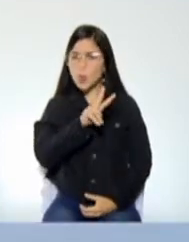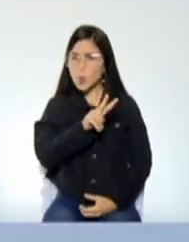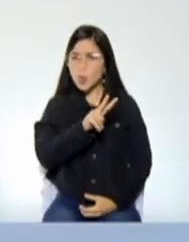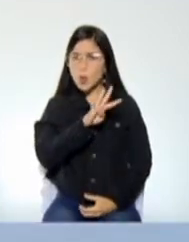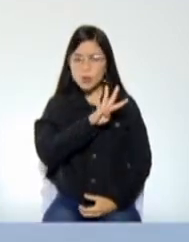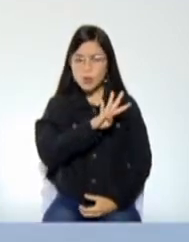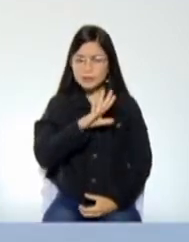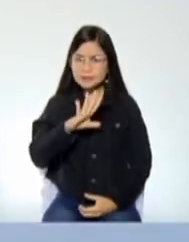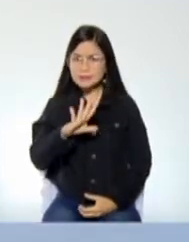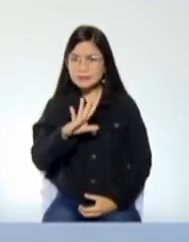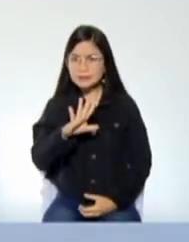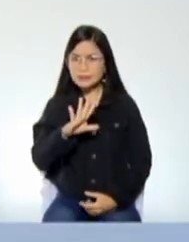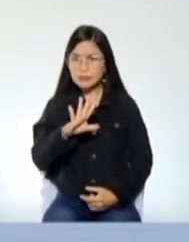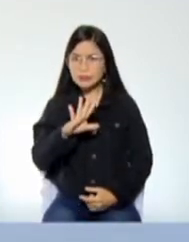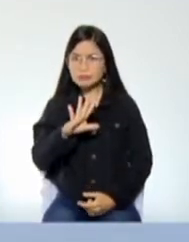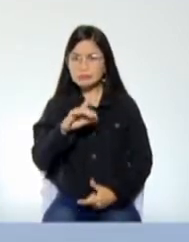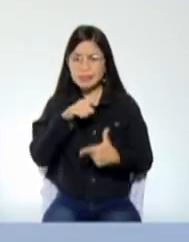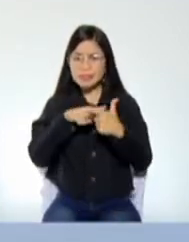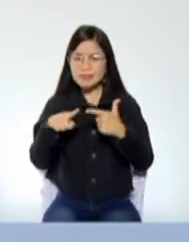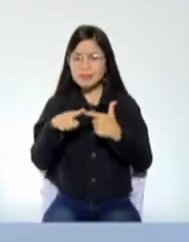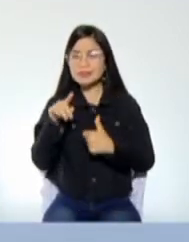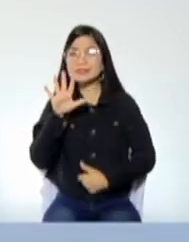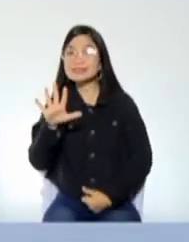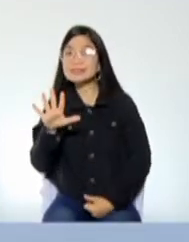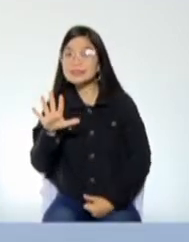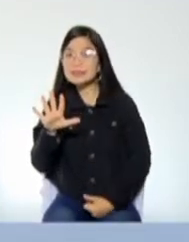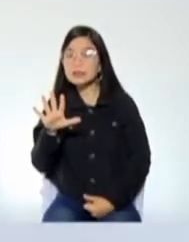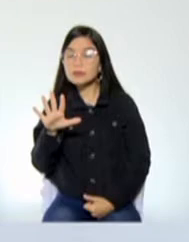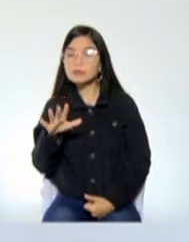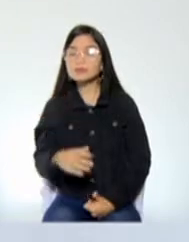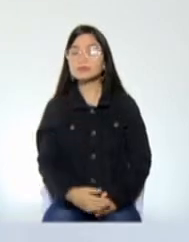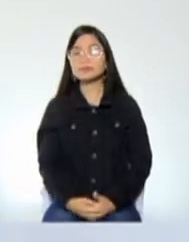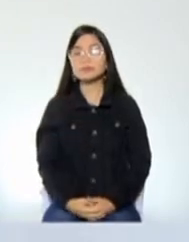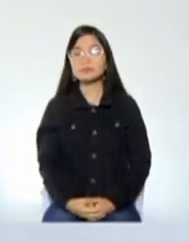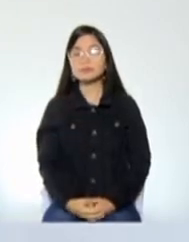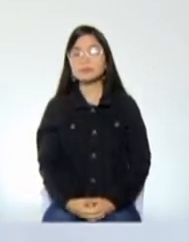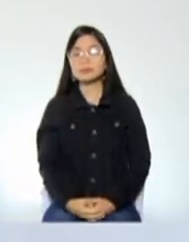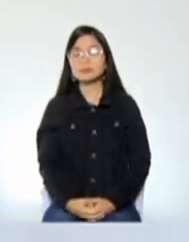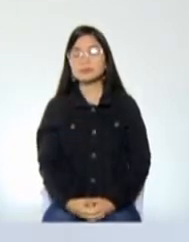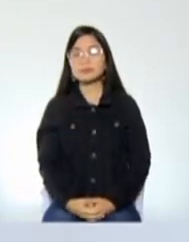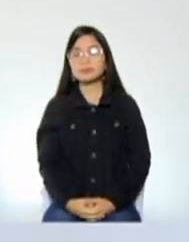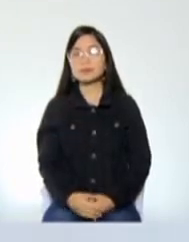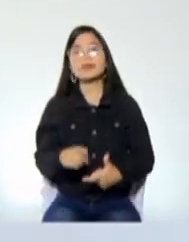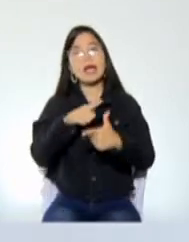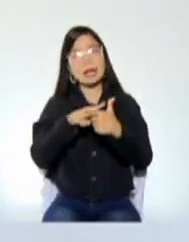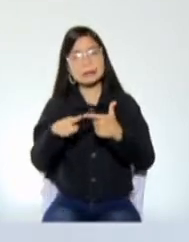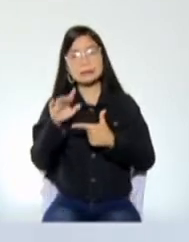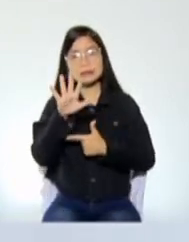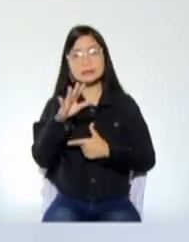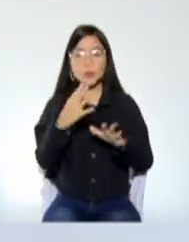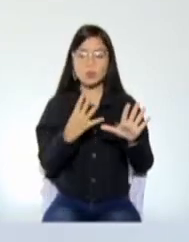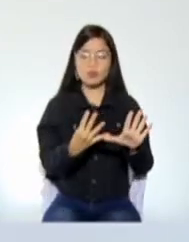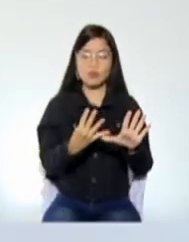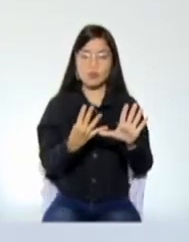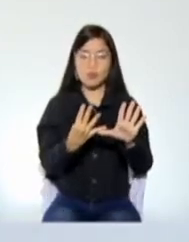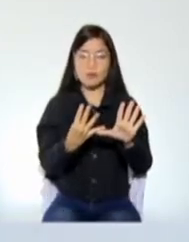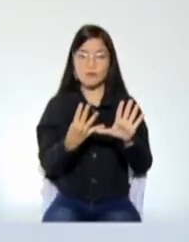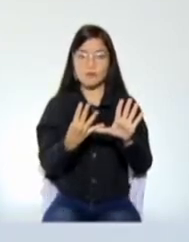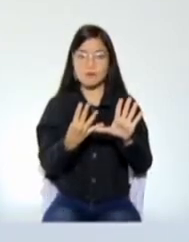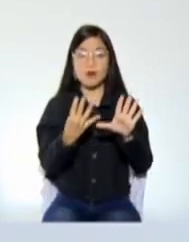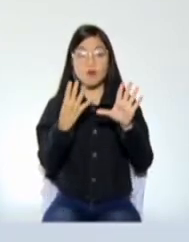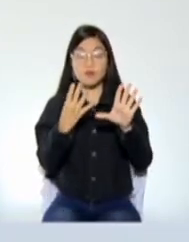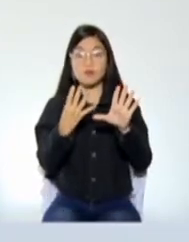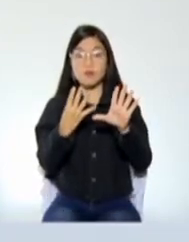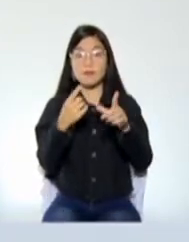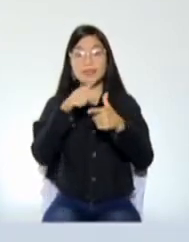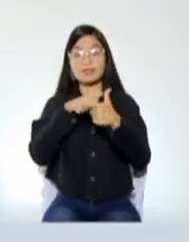45 es múltiplo de 5, procedemos a dividir entre 5, a 9, 9 es múltiplo